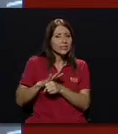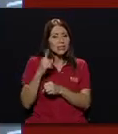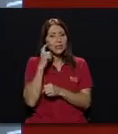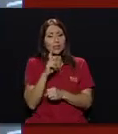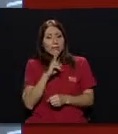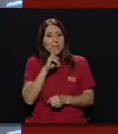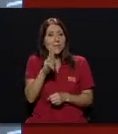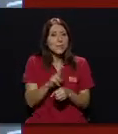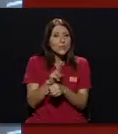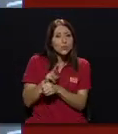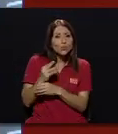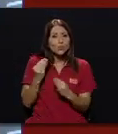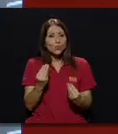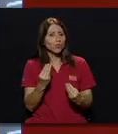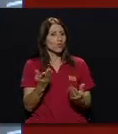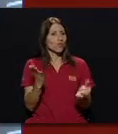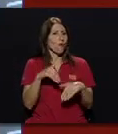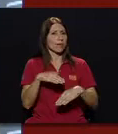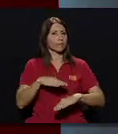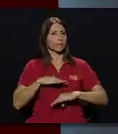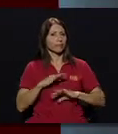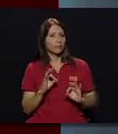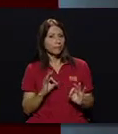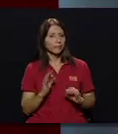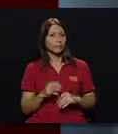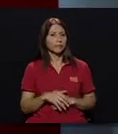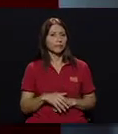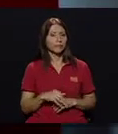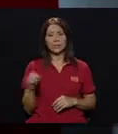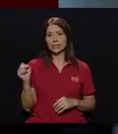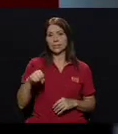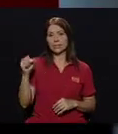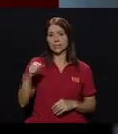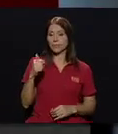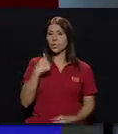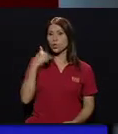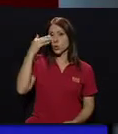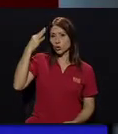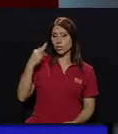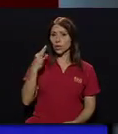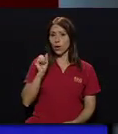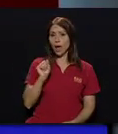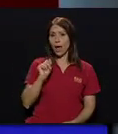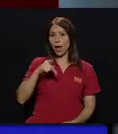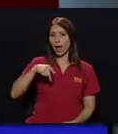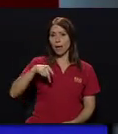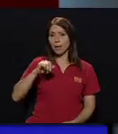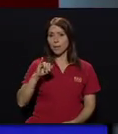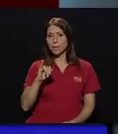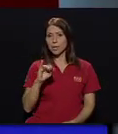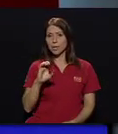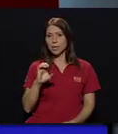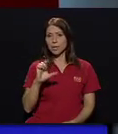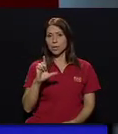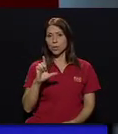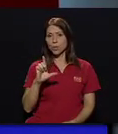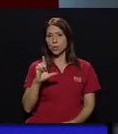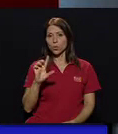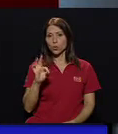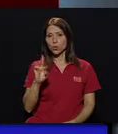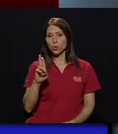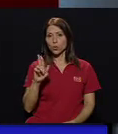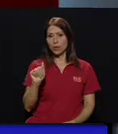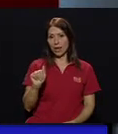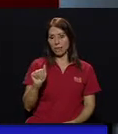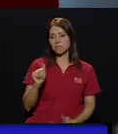gran consumo que hay en el mercado? Sí, es que yo considero que la apicultura, por lo menos por lo que